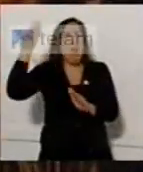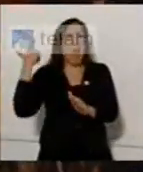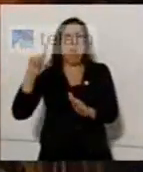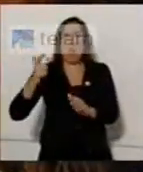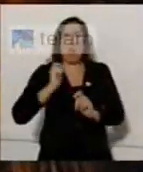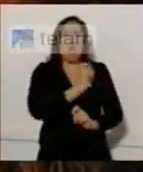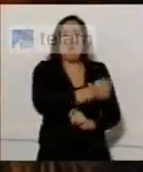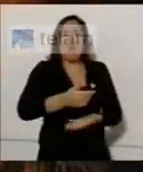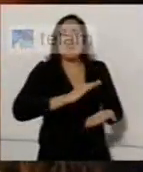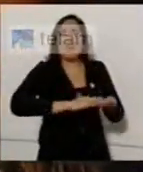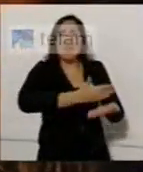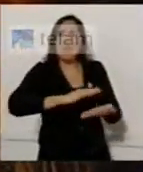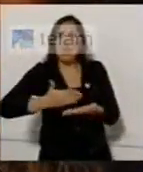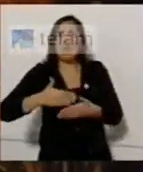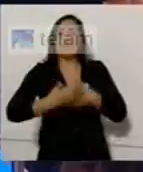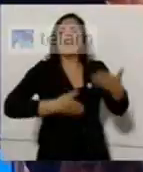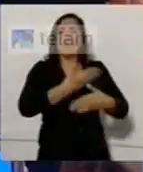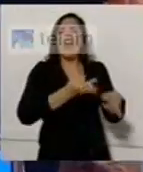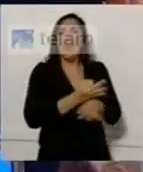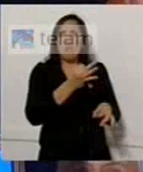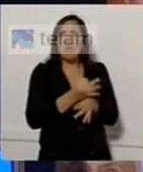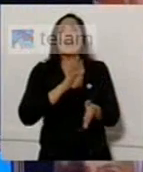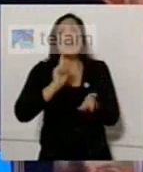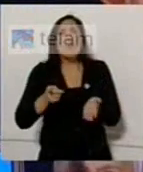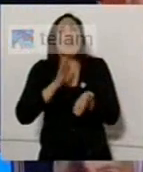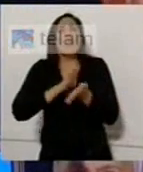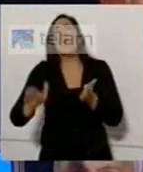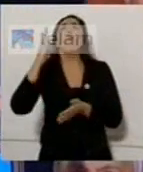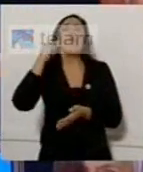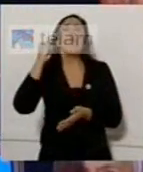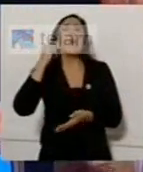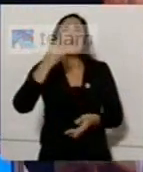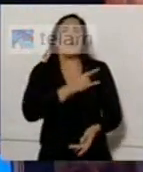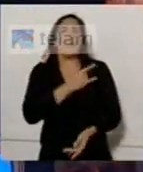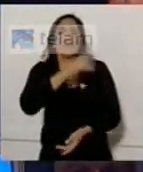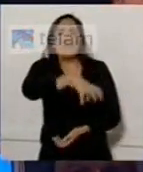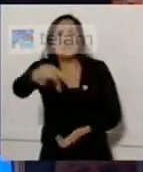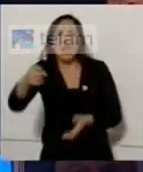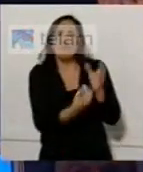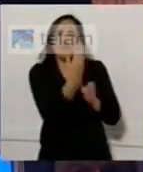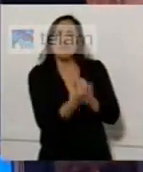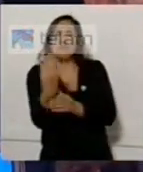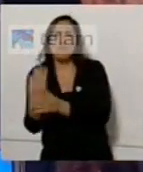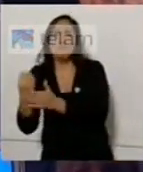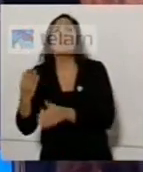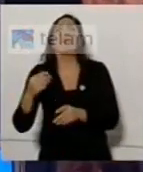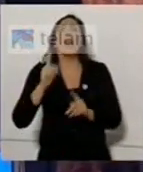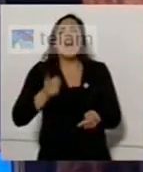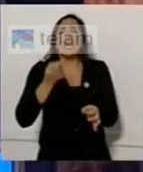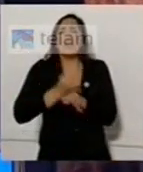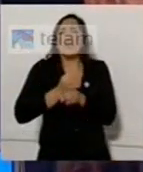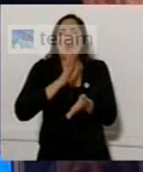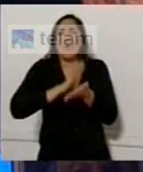Con 9 nuevas universidades, con más de 1.400 colegios